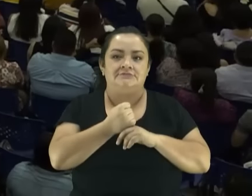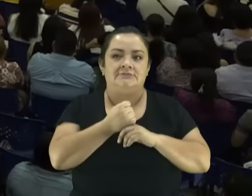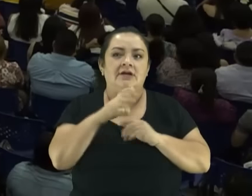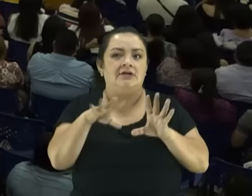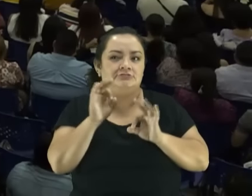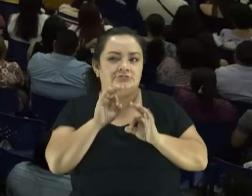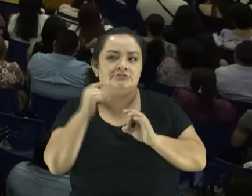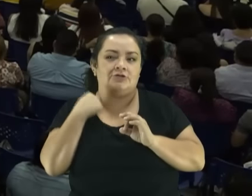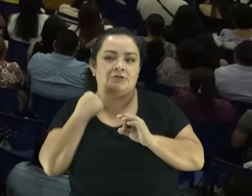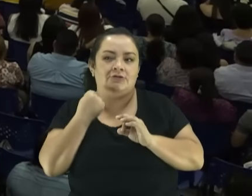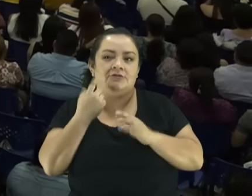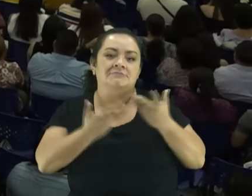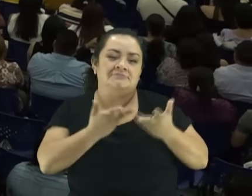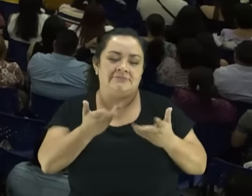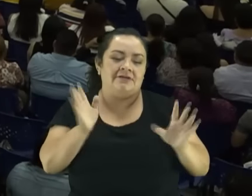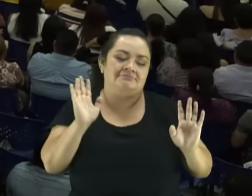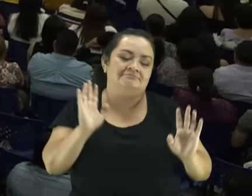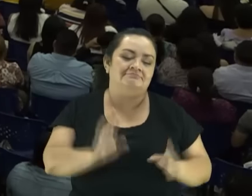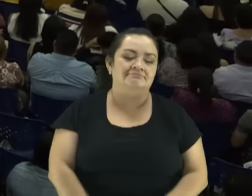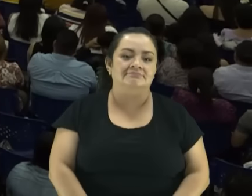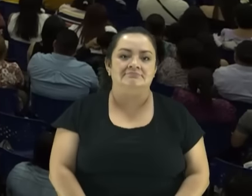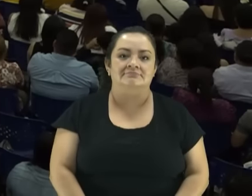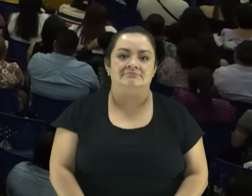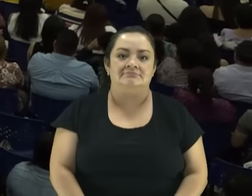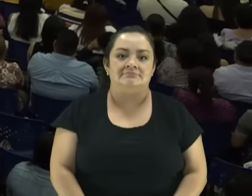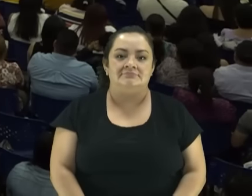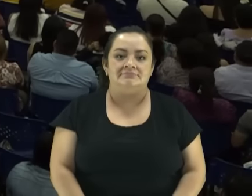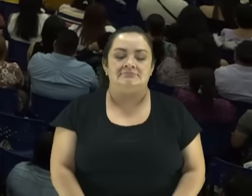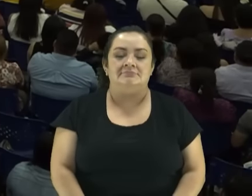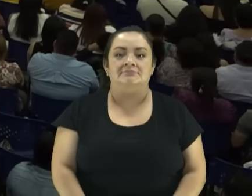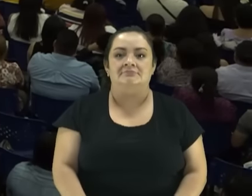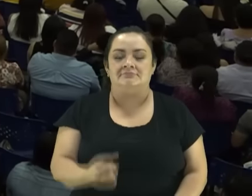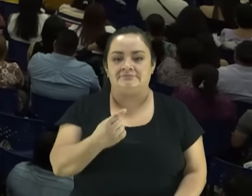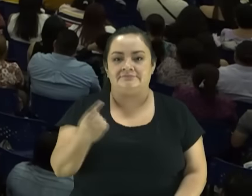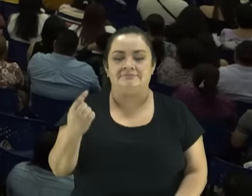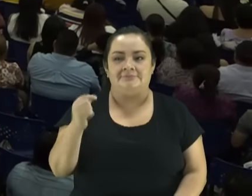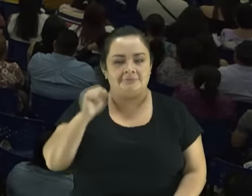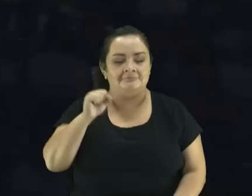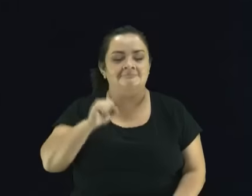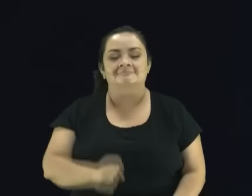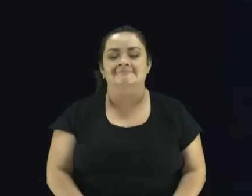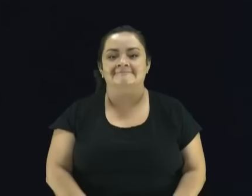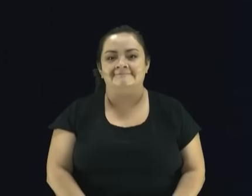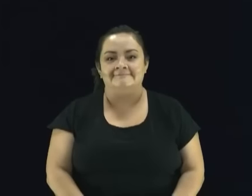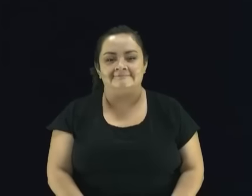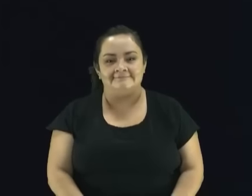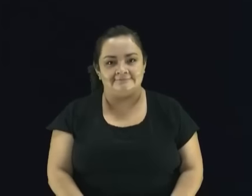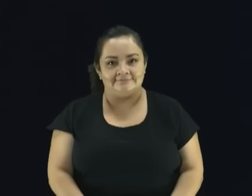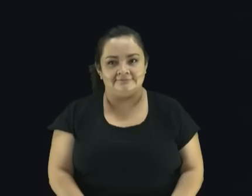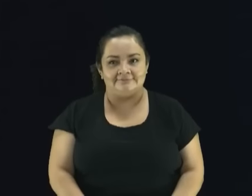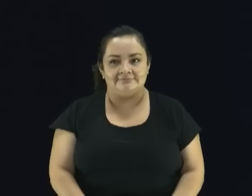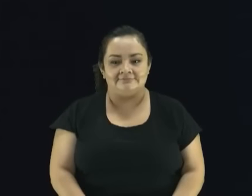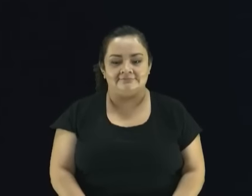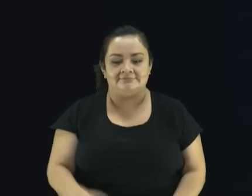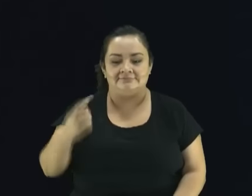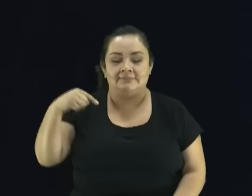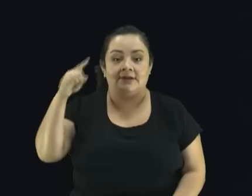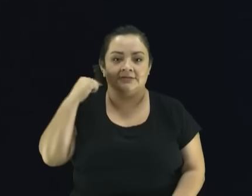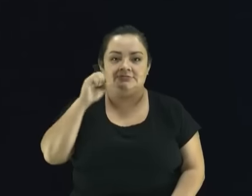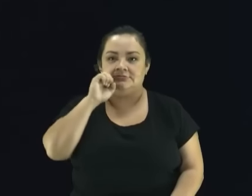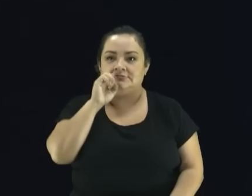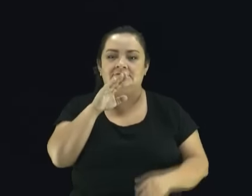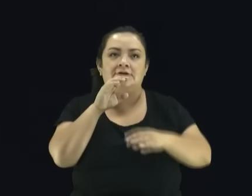algunos solo quieren negocios Pero hay gente que sí Y ayer les di un consejo